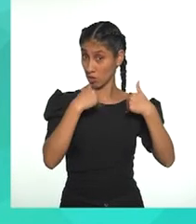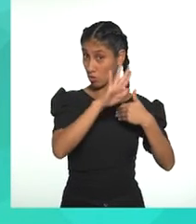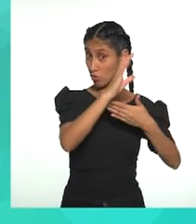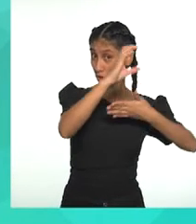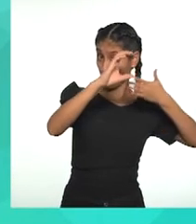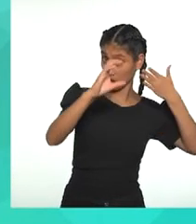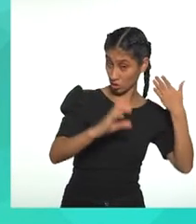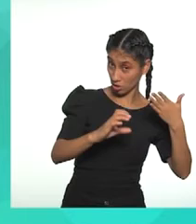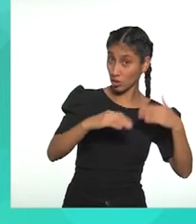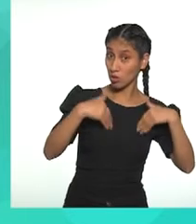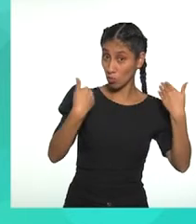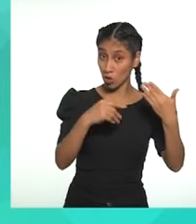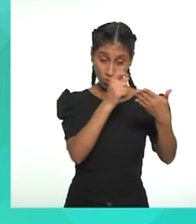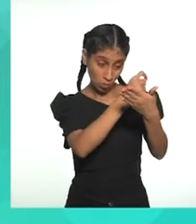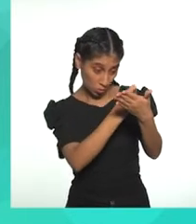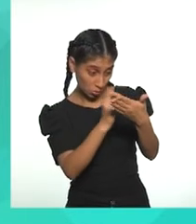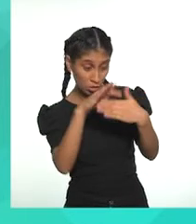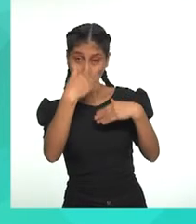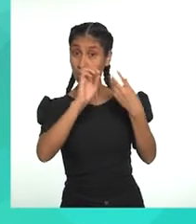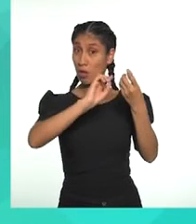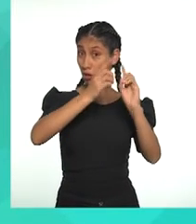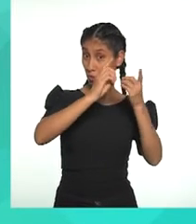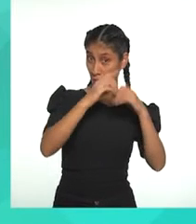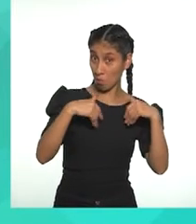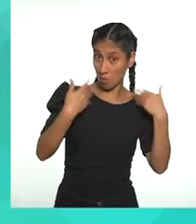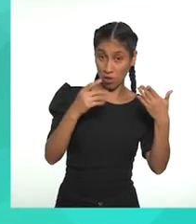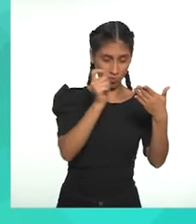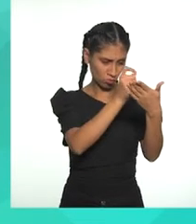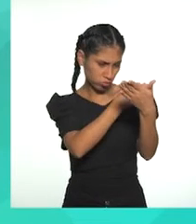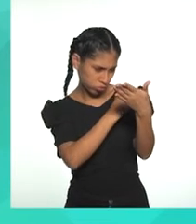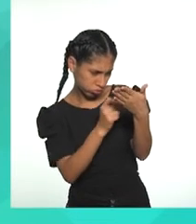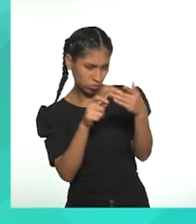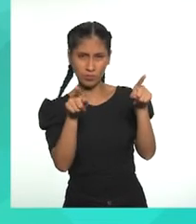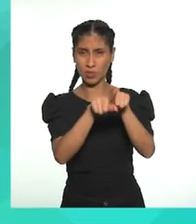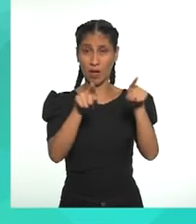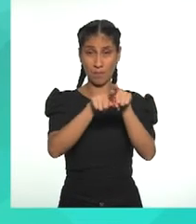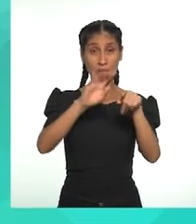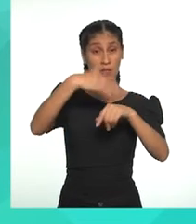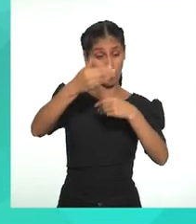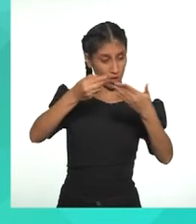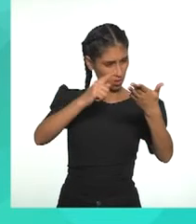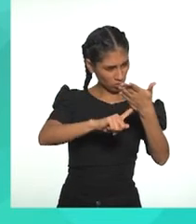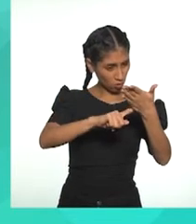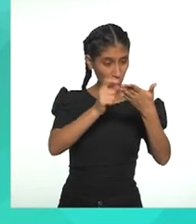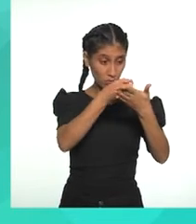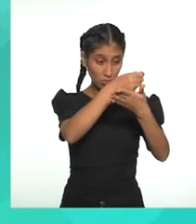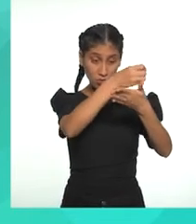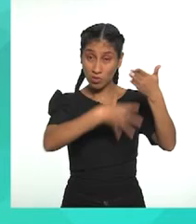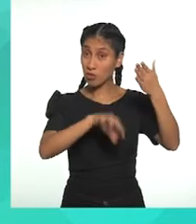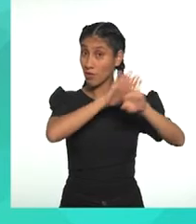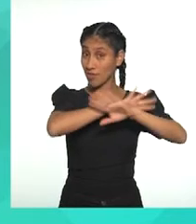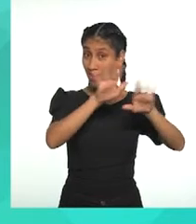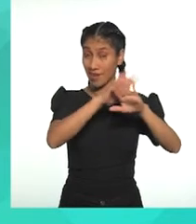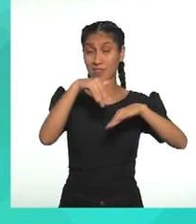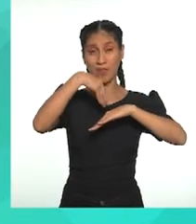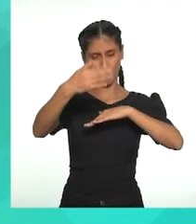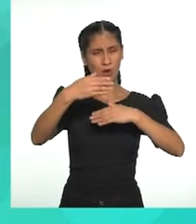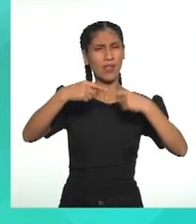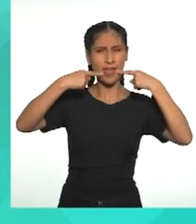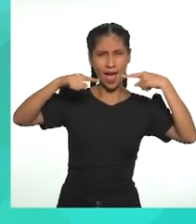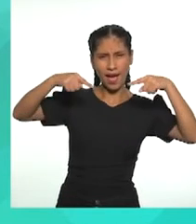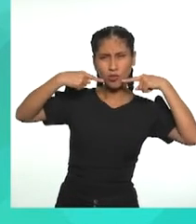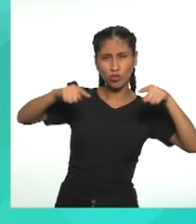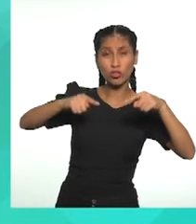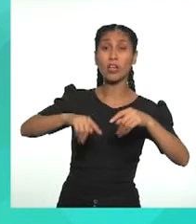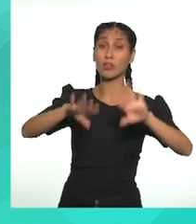o no, de modo que se pueden realizar los cambios pertinentes si los hubiese. Publicar y difundir, que consiste en encontrar el